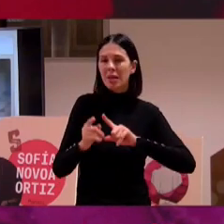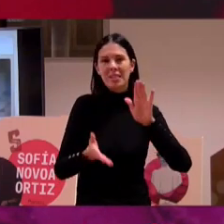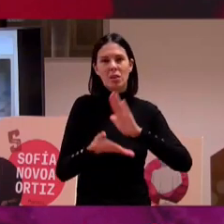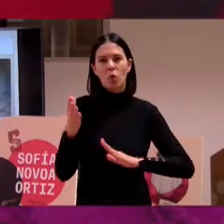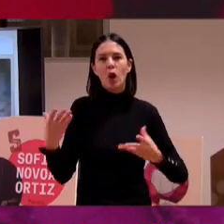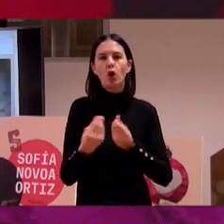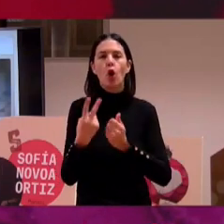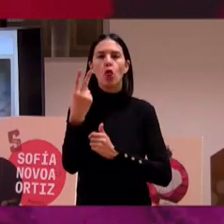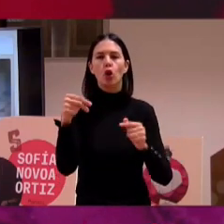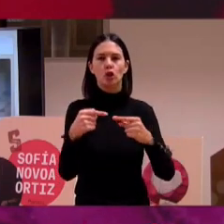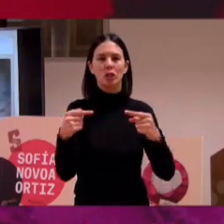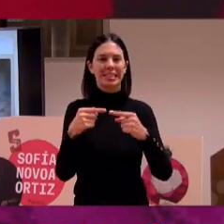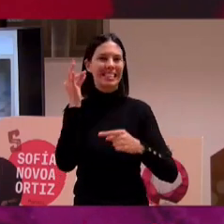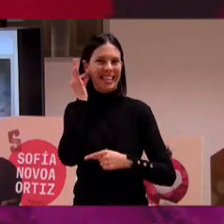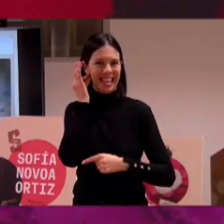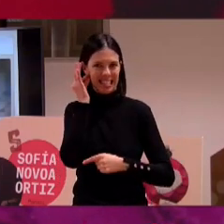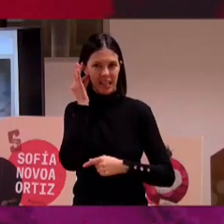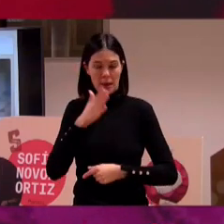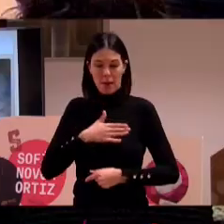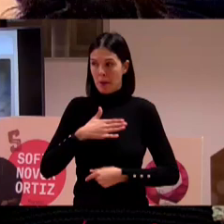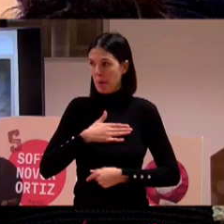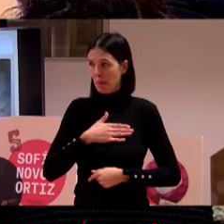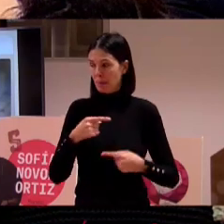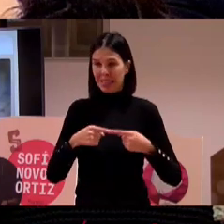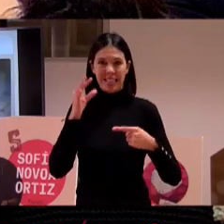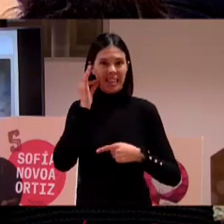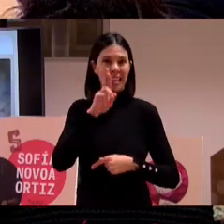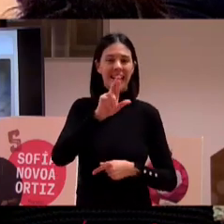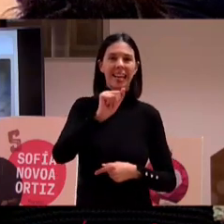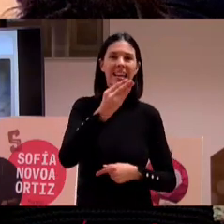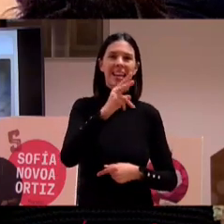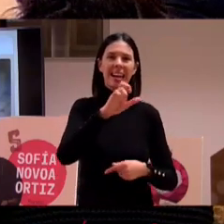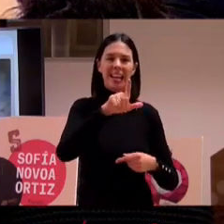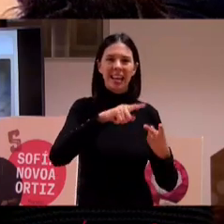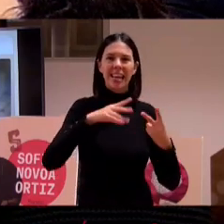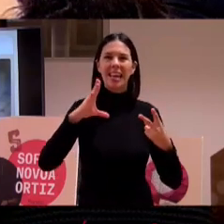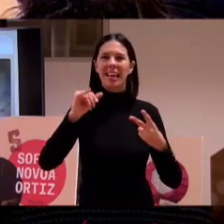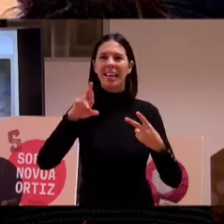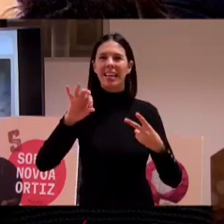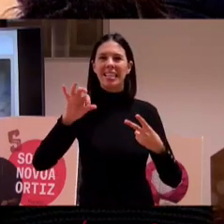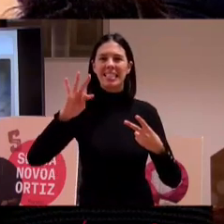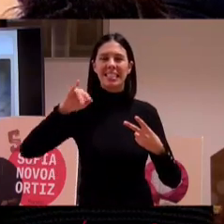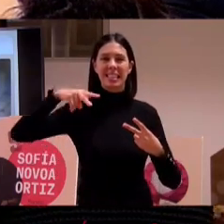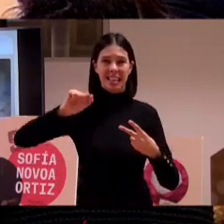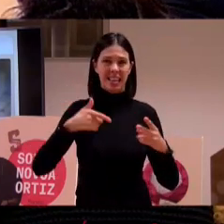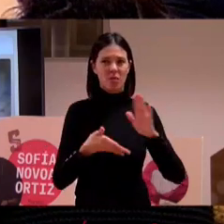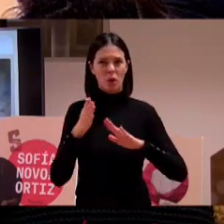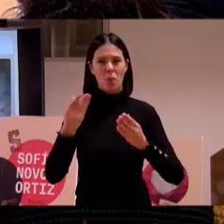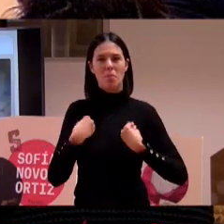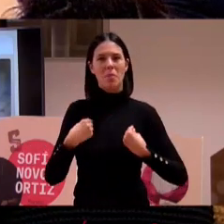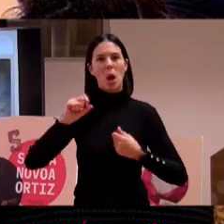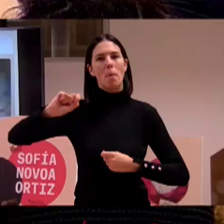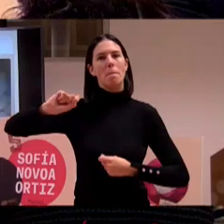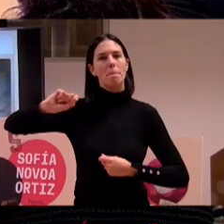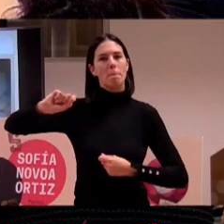dos tías, mis tías Raquel y Cristina, a vivir a un piso en Madrid. O sea, el último